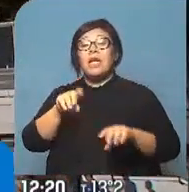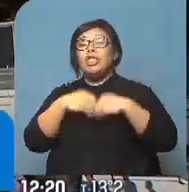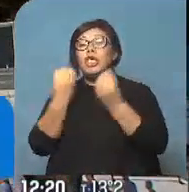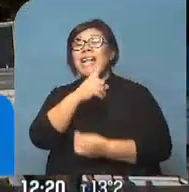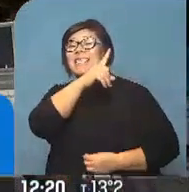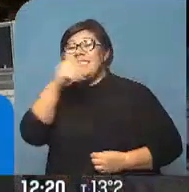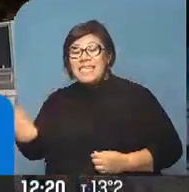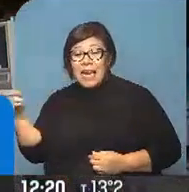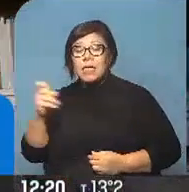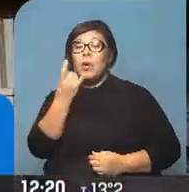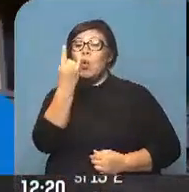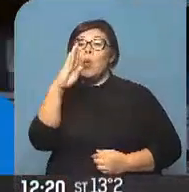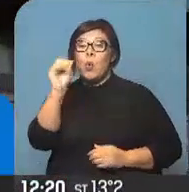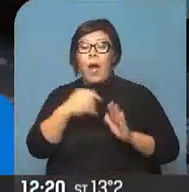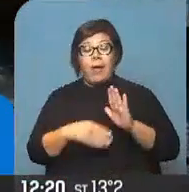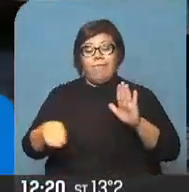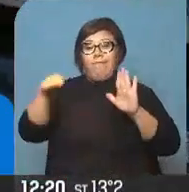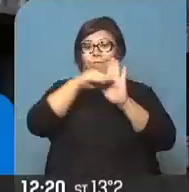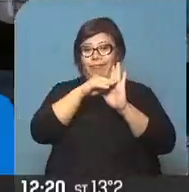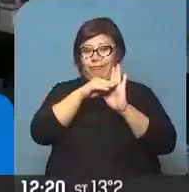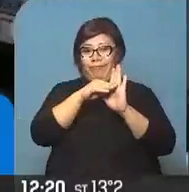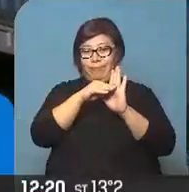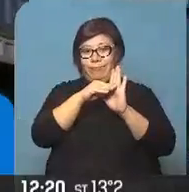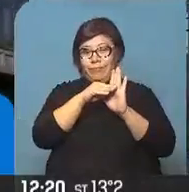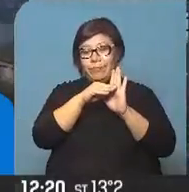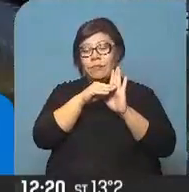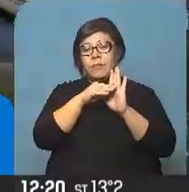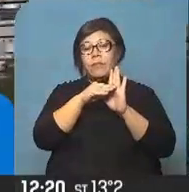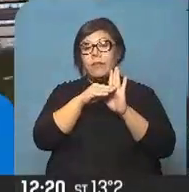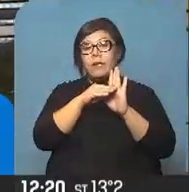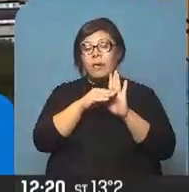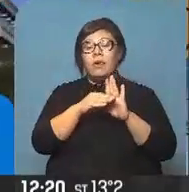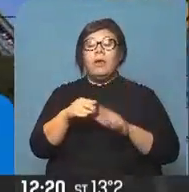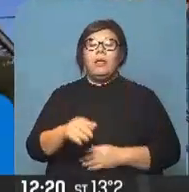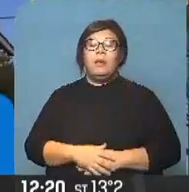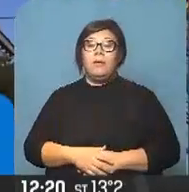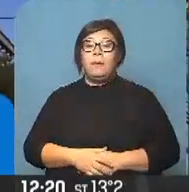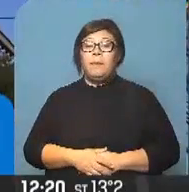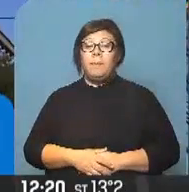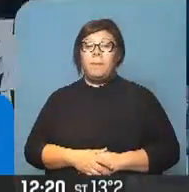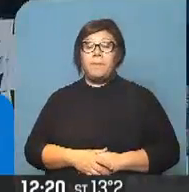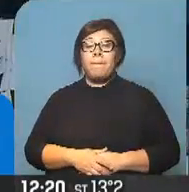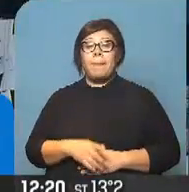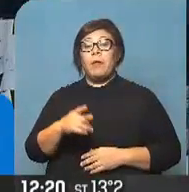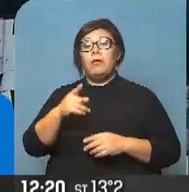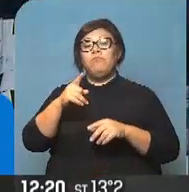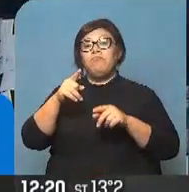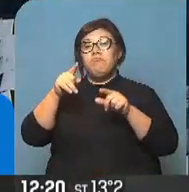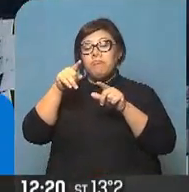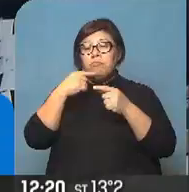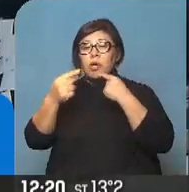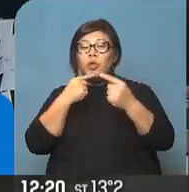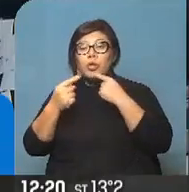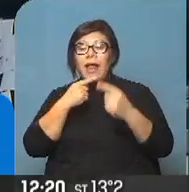encuesta sobre las 100 universidades mejores posicionadas la religión el word university rankings que confeccionó la consultora co